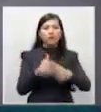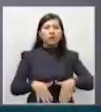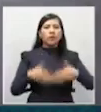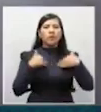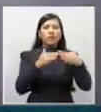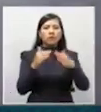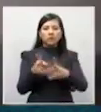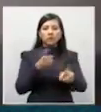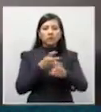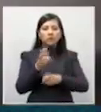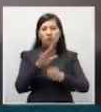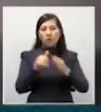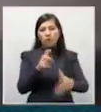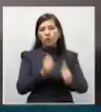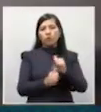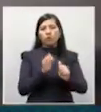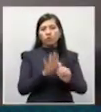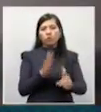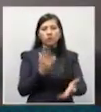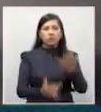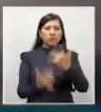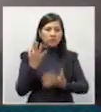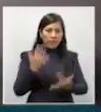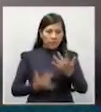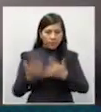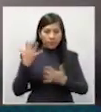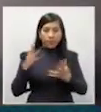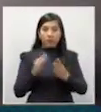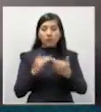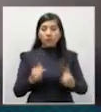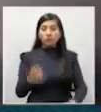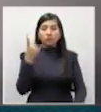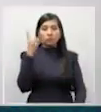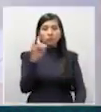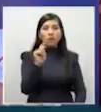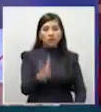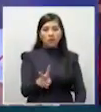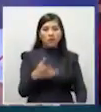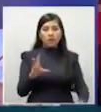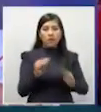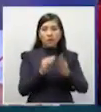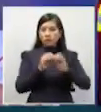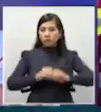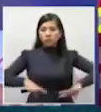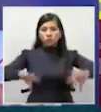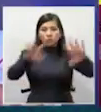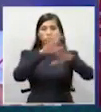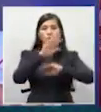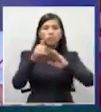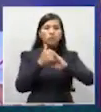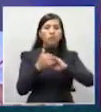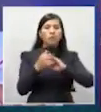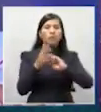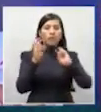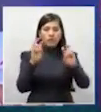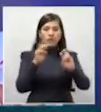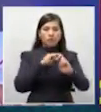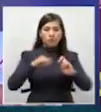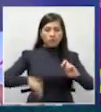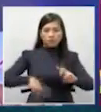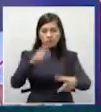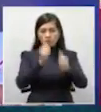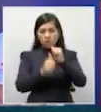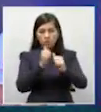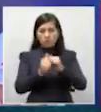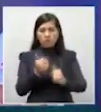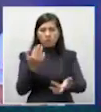de estos incendios. Entonces, a Bolivia TV, lo que llega a toda Bolivia, a todos los municipios que haya sido afectado por incendios,